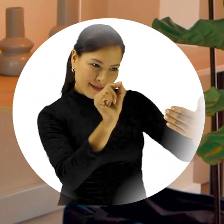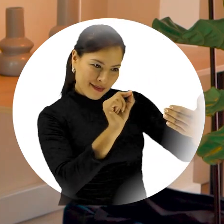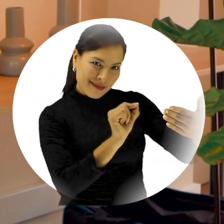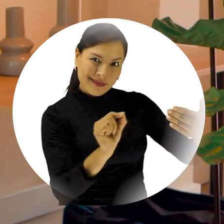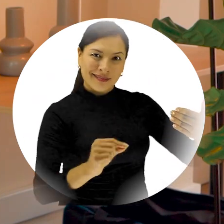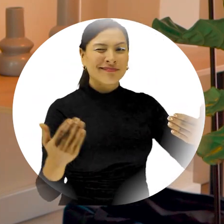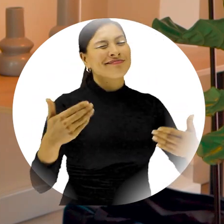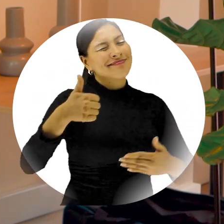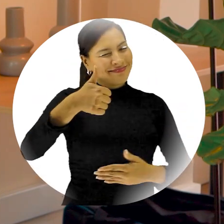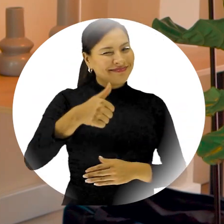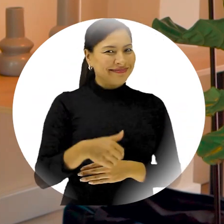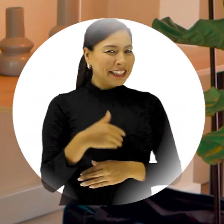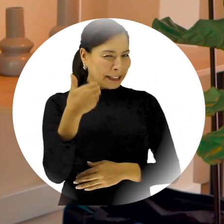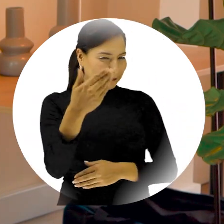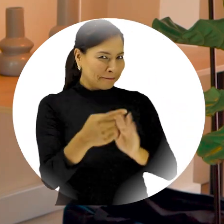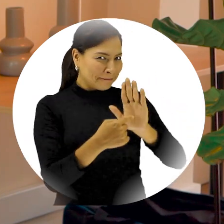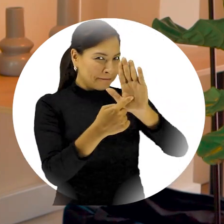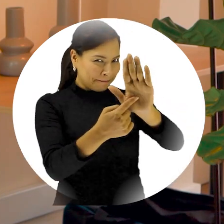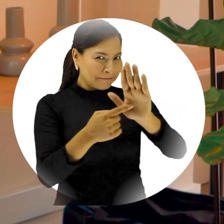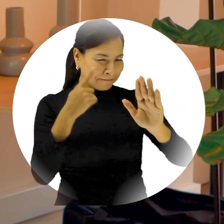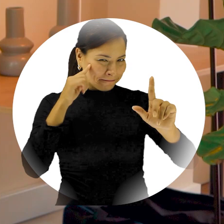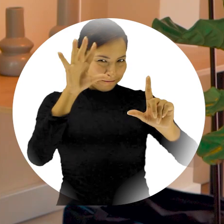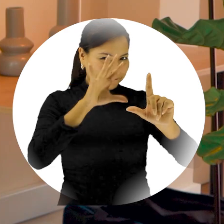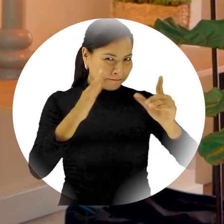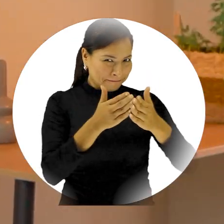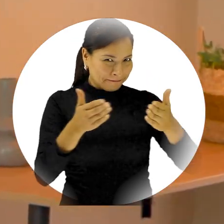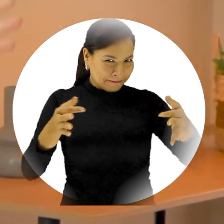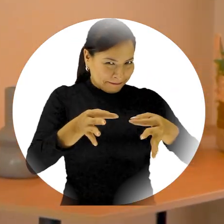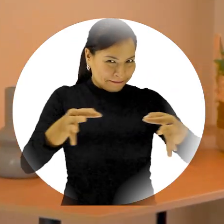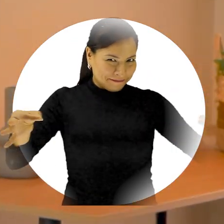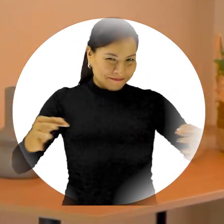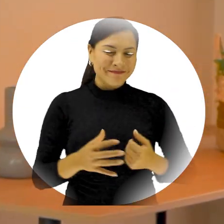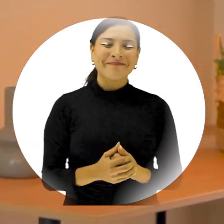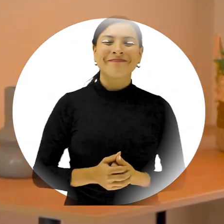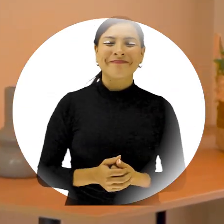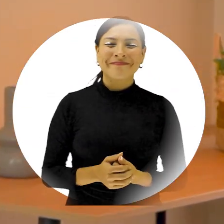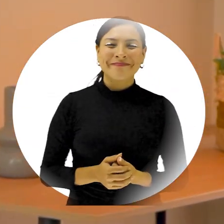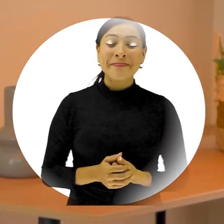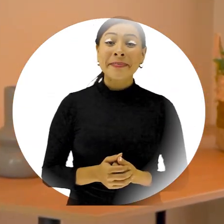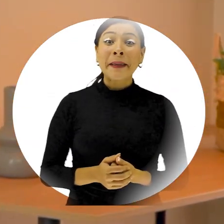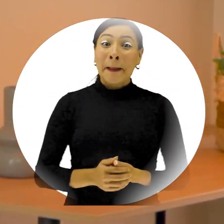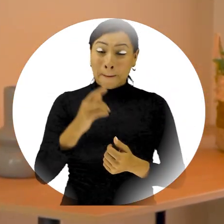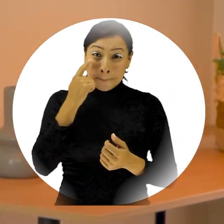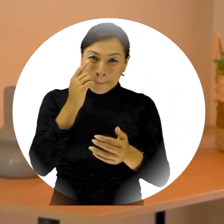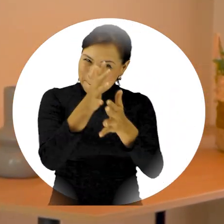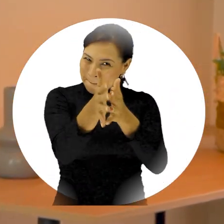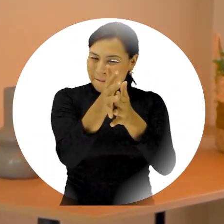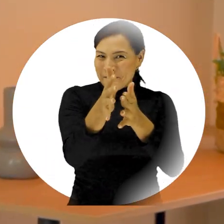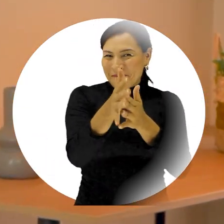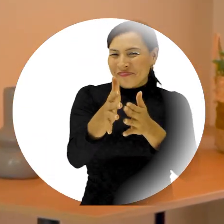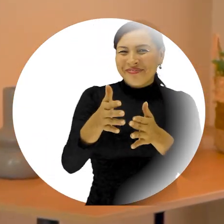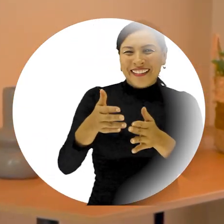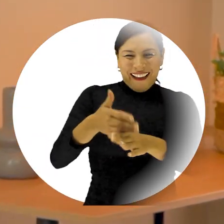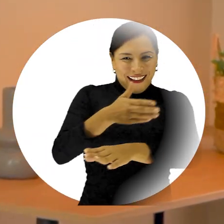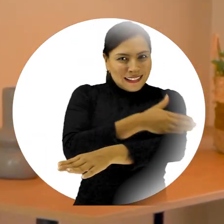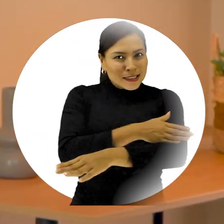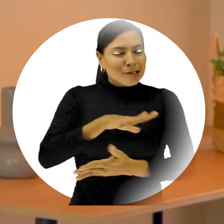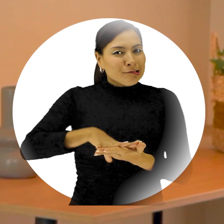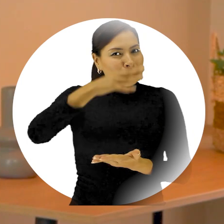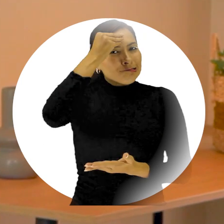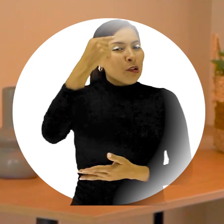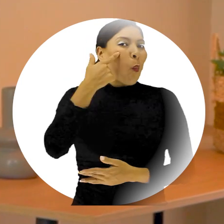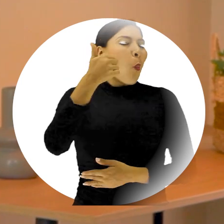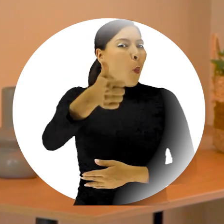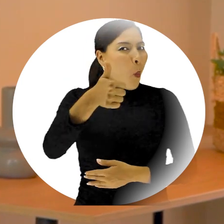inmueble estamos hablando. Así que también se los voy a dejar en la descripción de este video. Quiero contarles sobre esta primera parte, sobre algunos aprendizajes que tuvimos